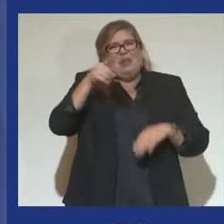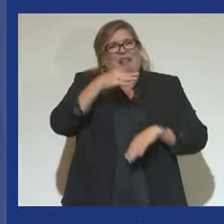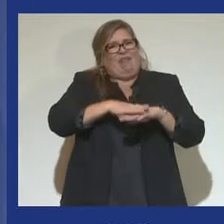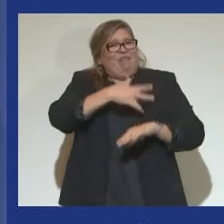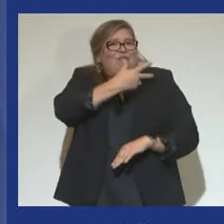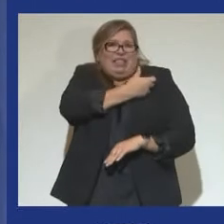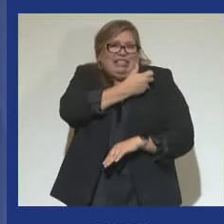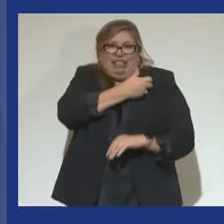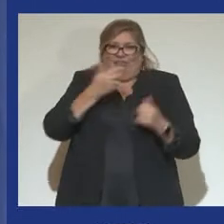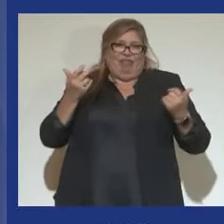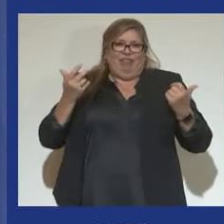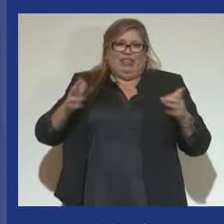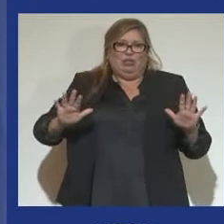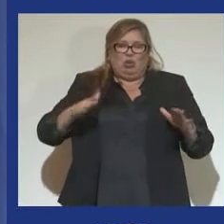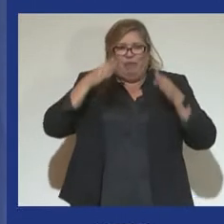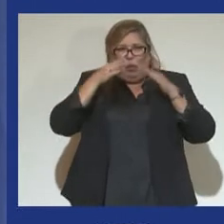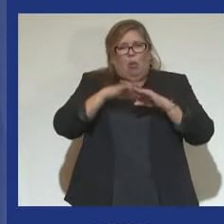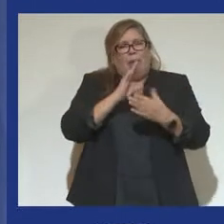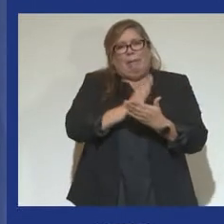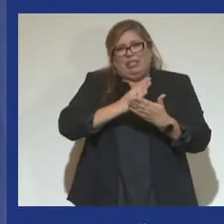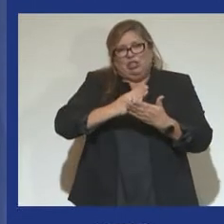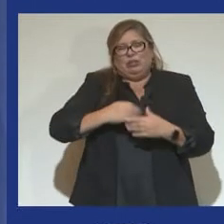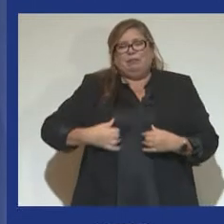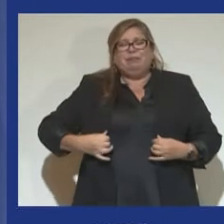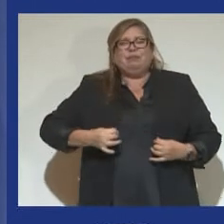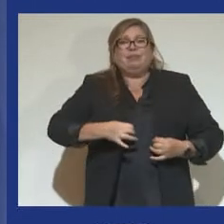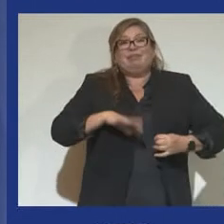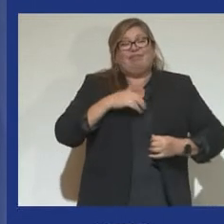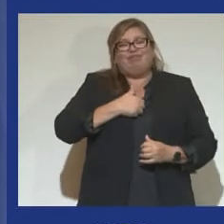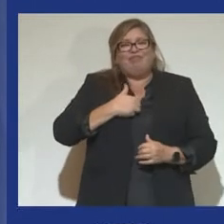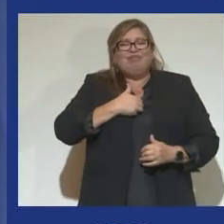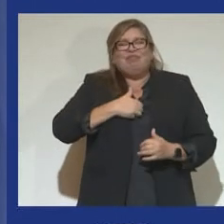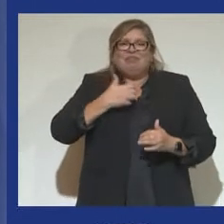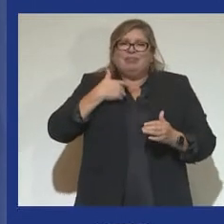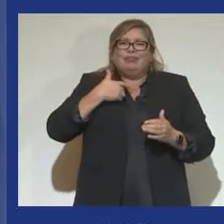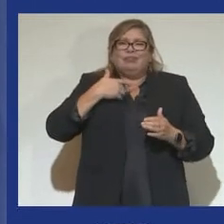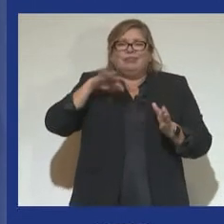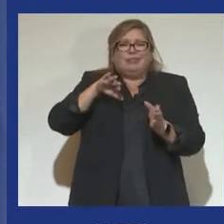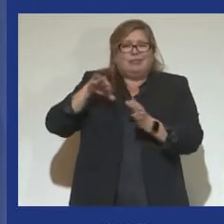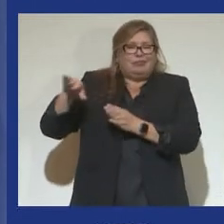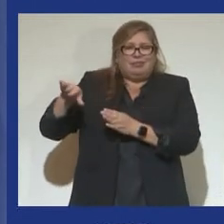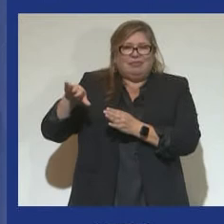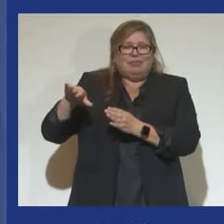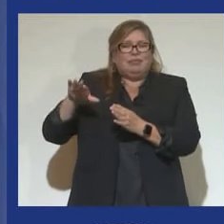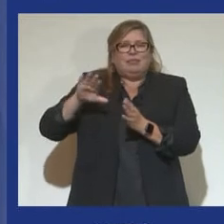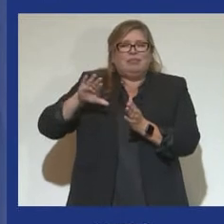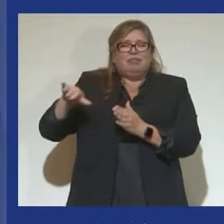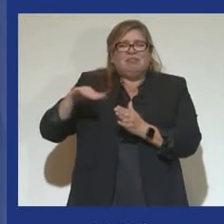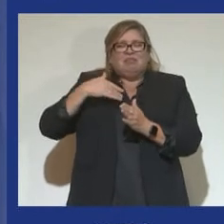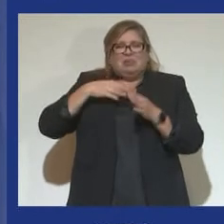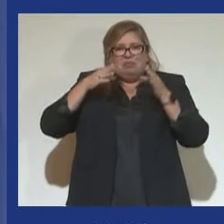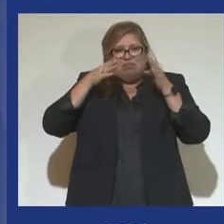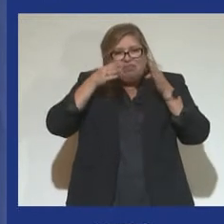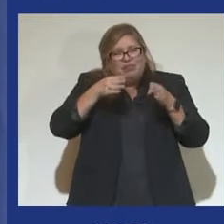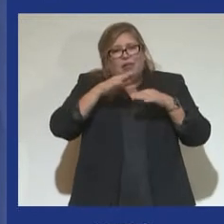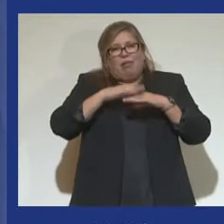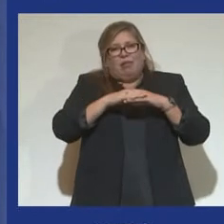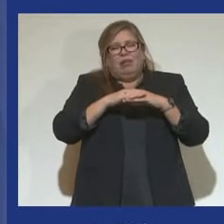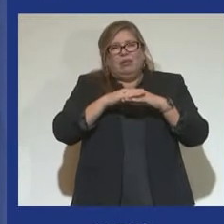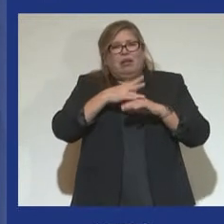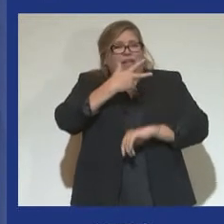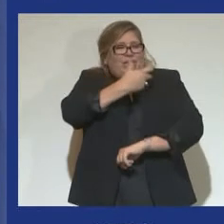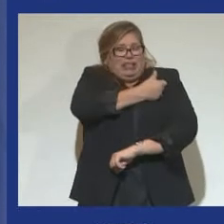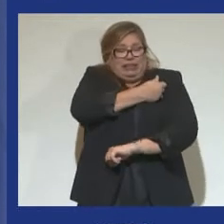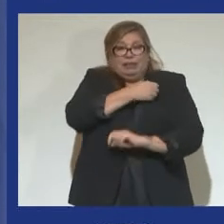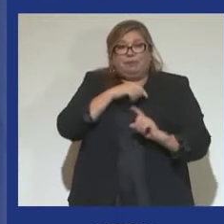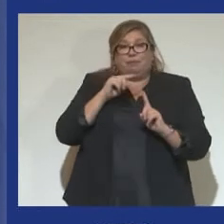concentrando en las vacunas nada más estoy concentrado en el presupuesto perdóneme pero la última parte de la pregunta no la voy a tomar en